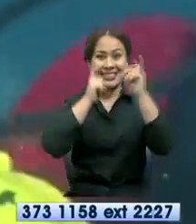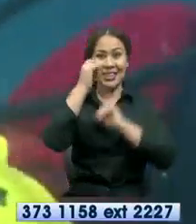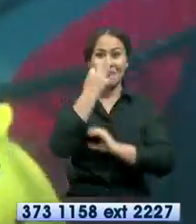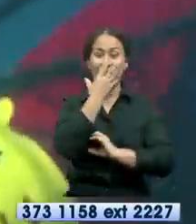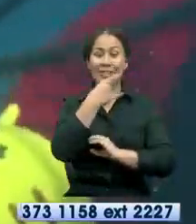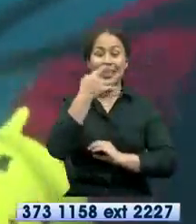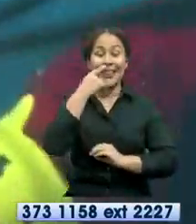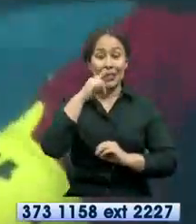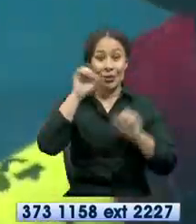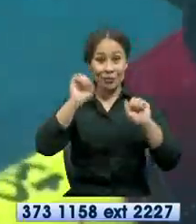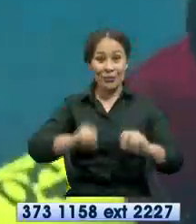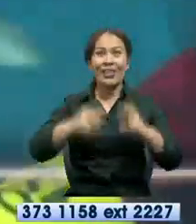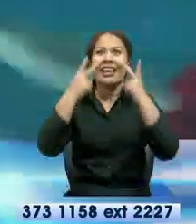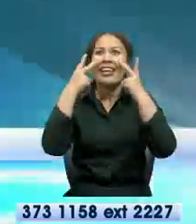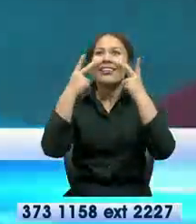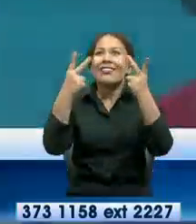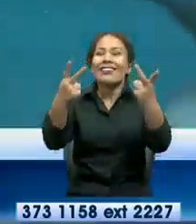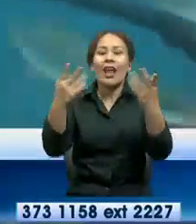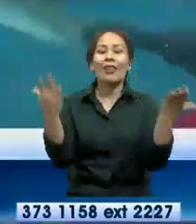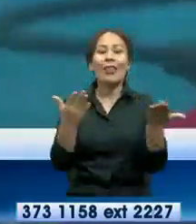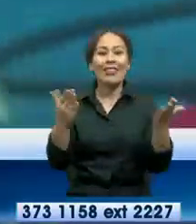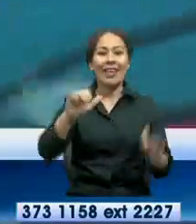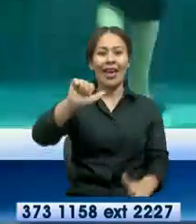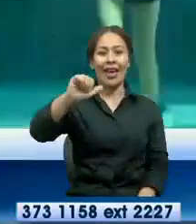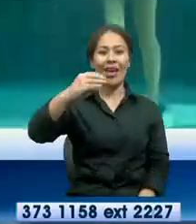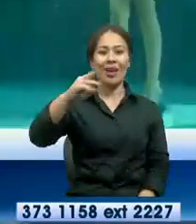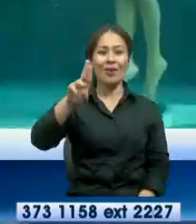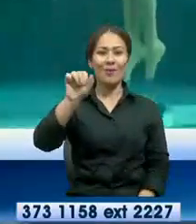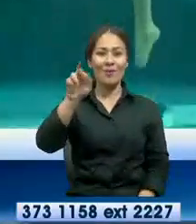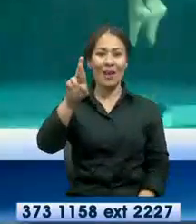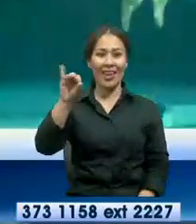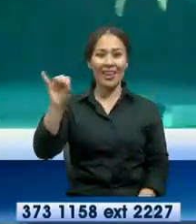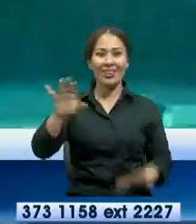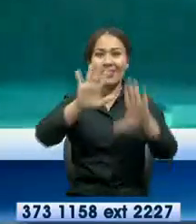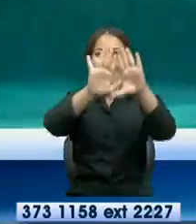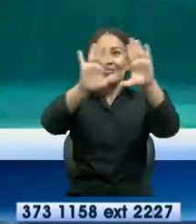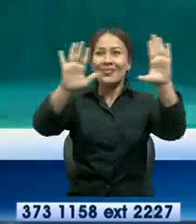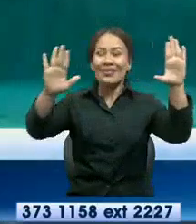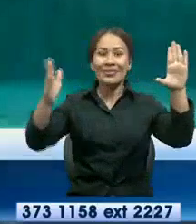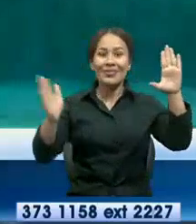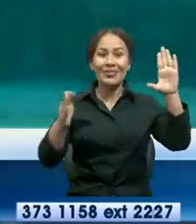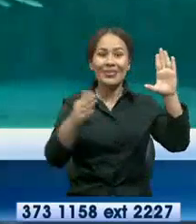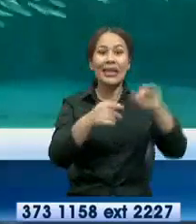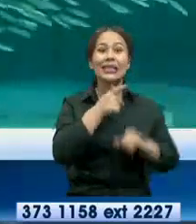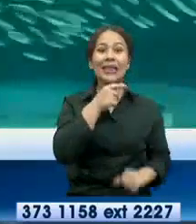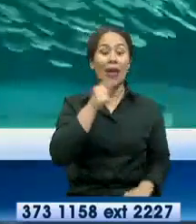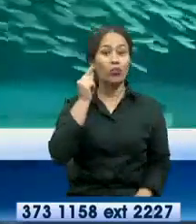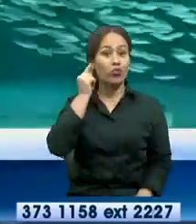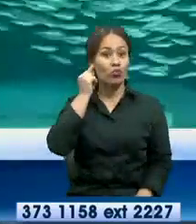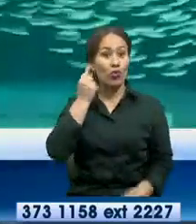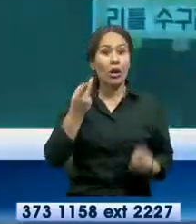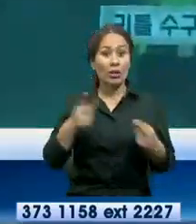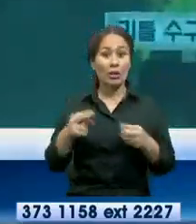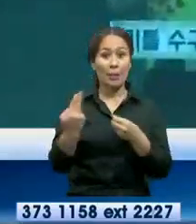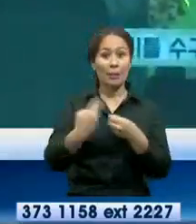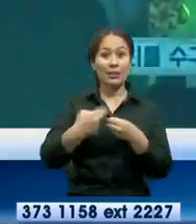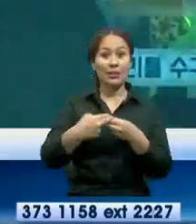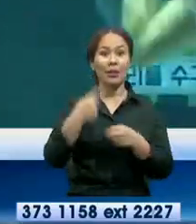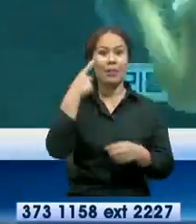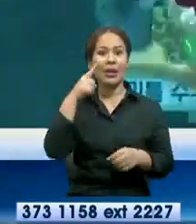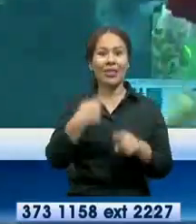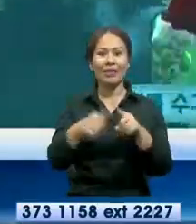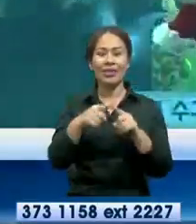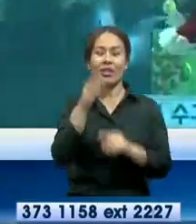los niños pueden ver a Santa donde nunca lo han visto. También participan señoras Claus, que actúan con